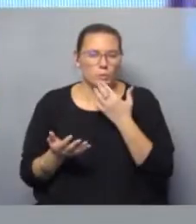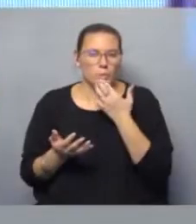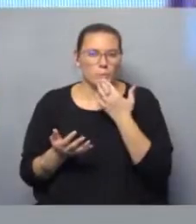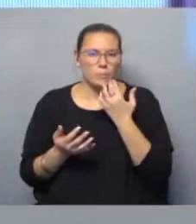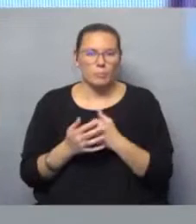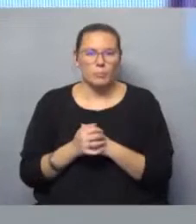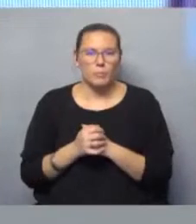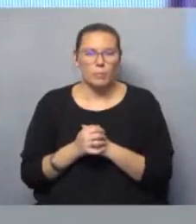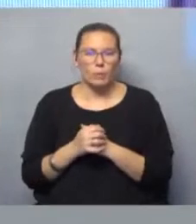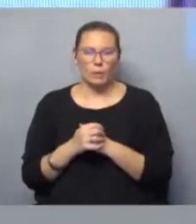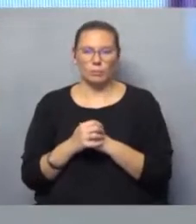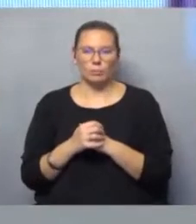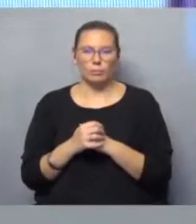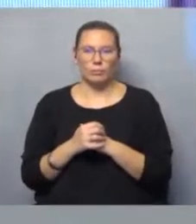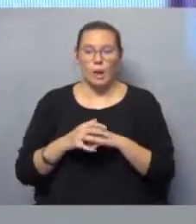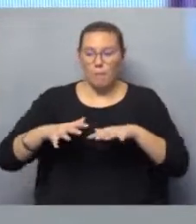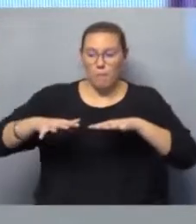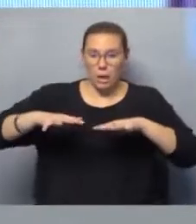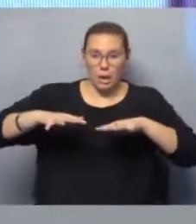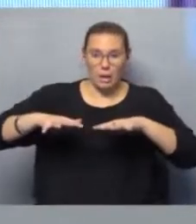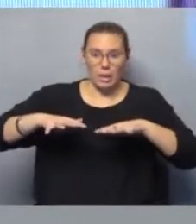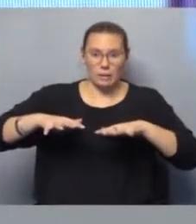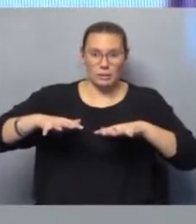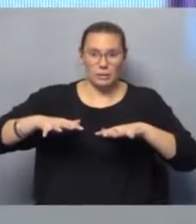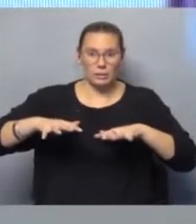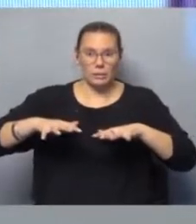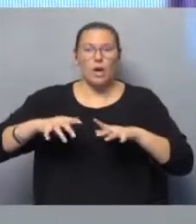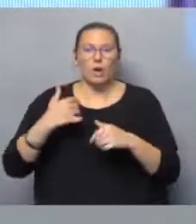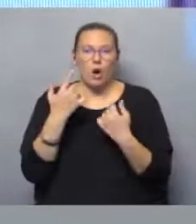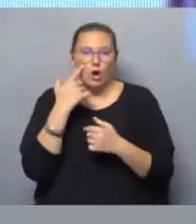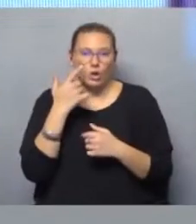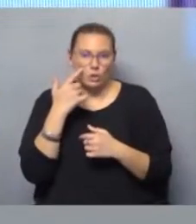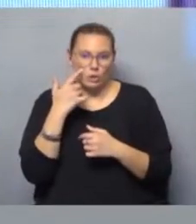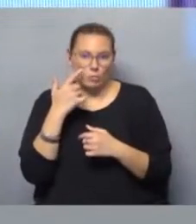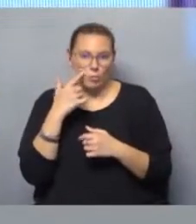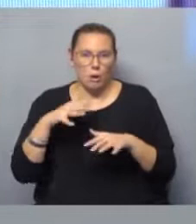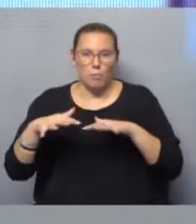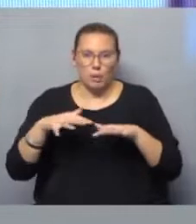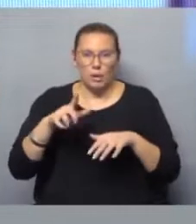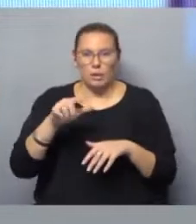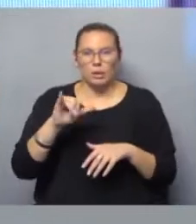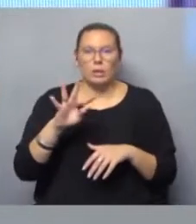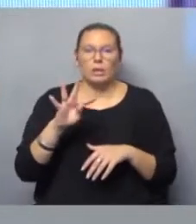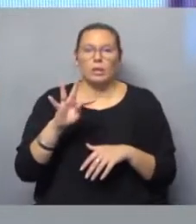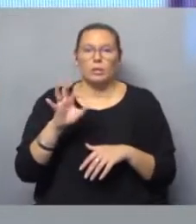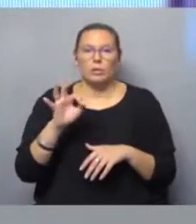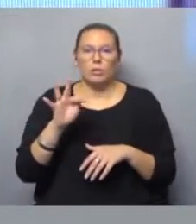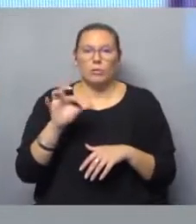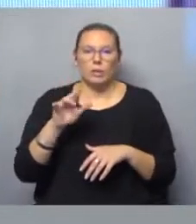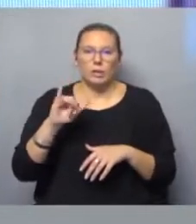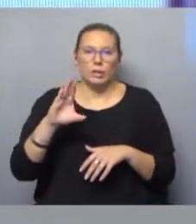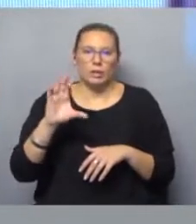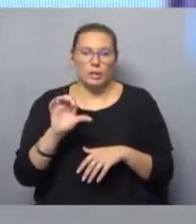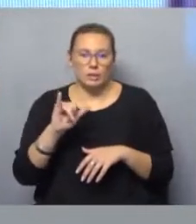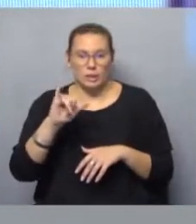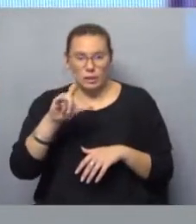bueno, digamos que las placas en realidad nosotros las conocemos como las placas litosféricas. Lo que es la litósfera